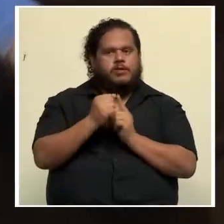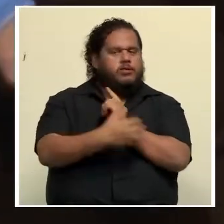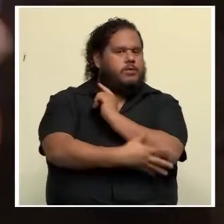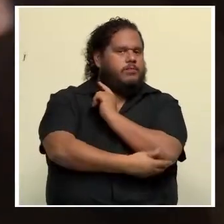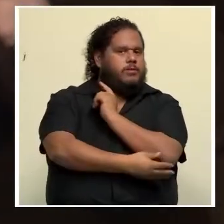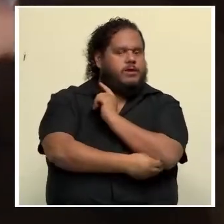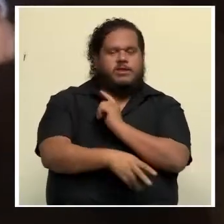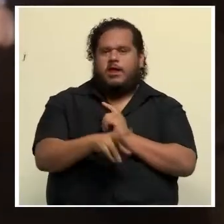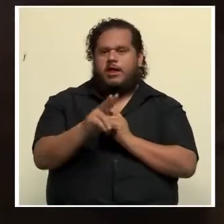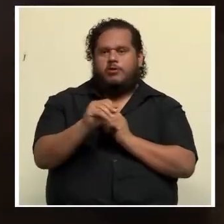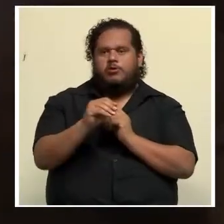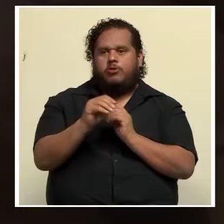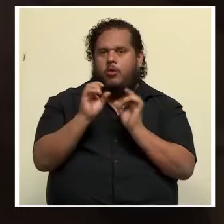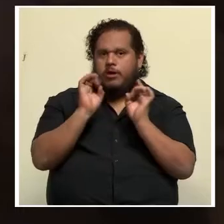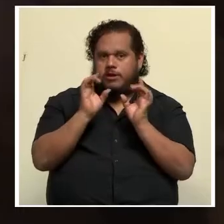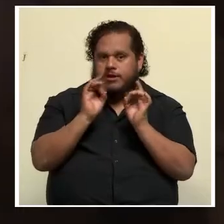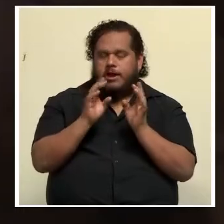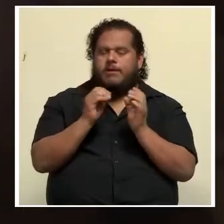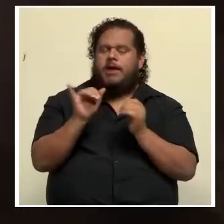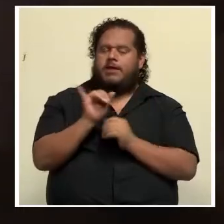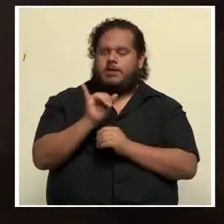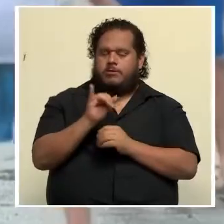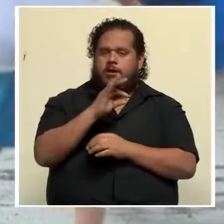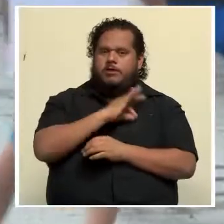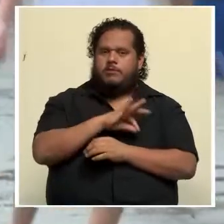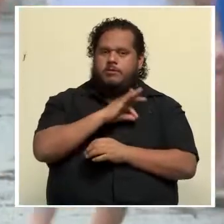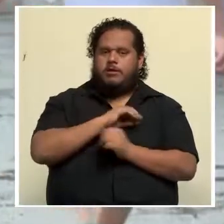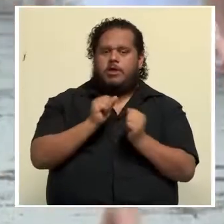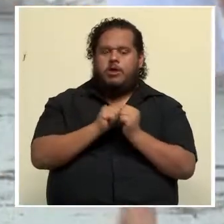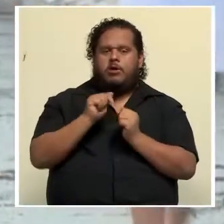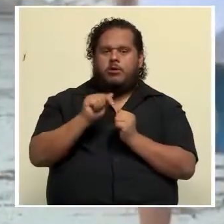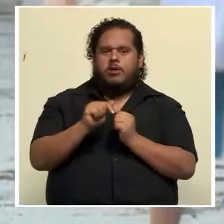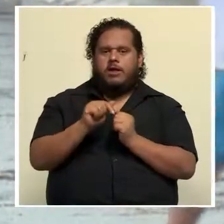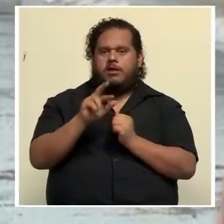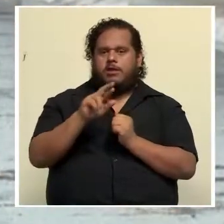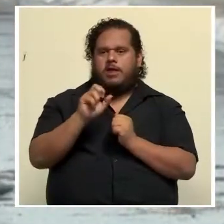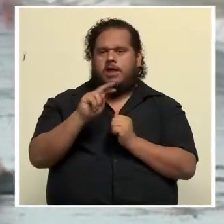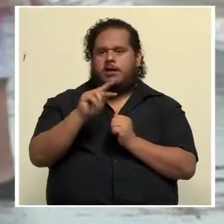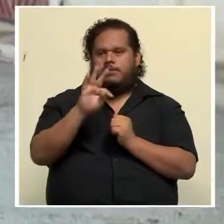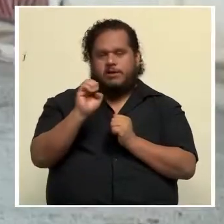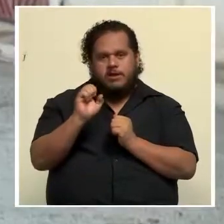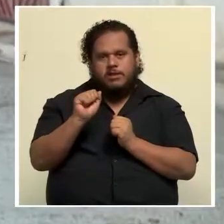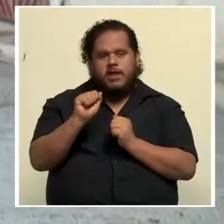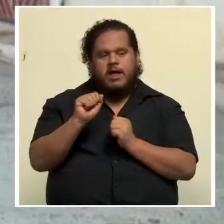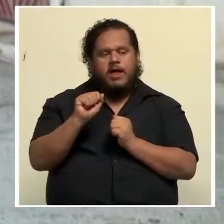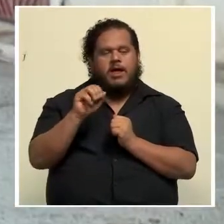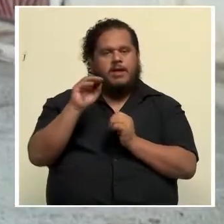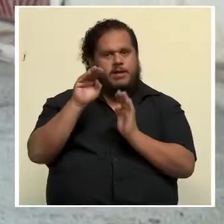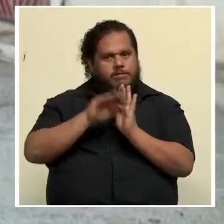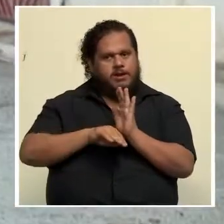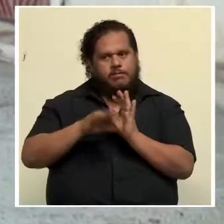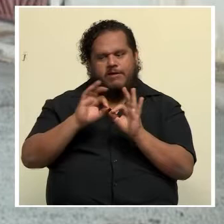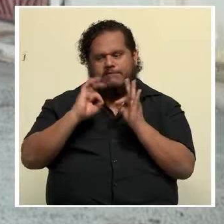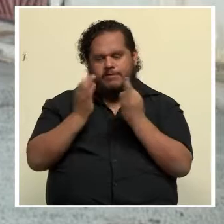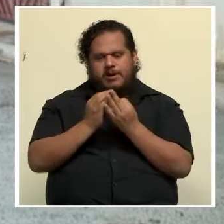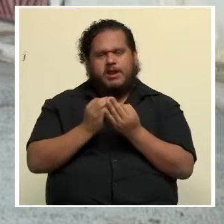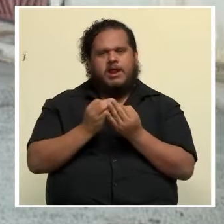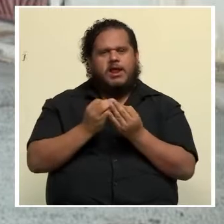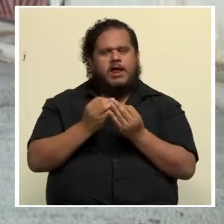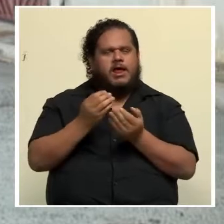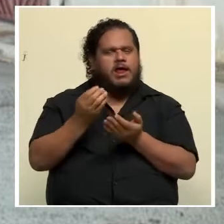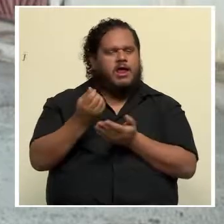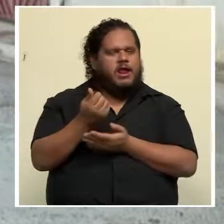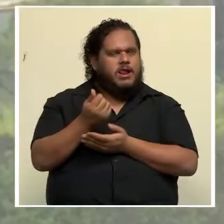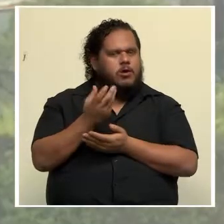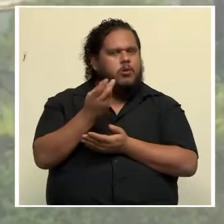extrema también se beneficiarían con esta renta mínima familiar. El costo estimado de este programa